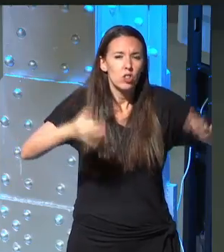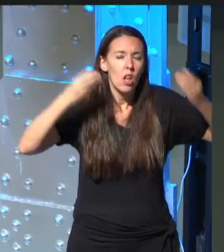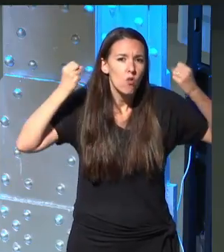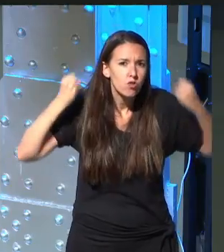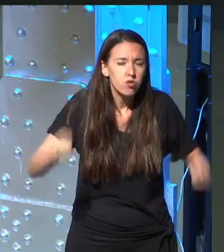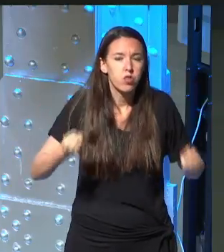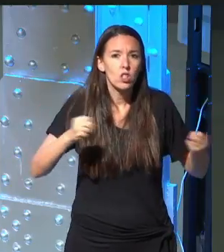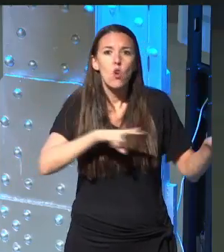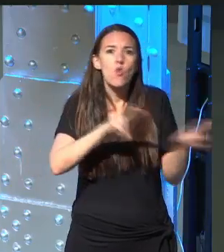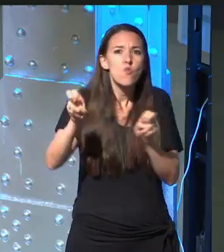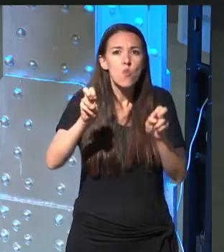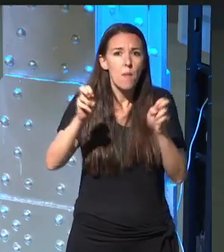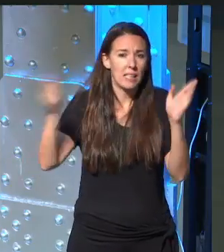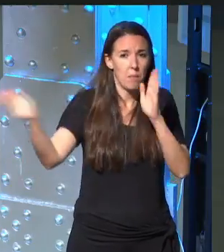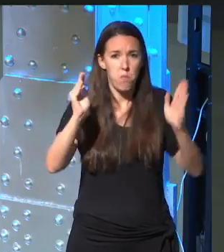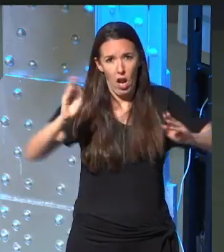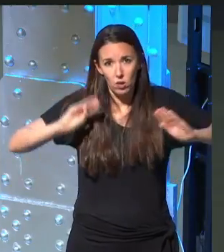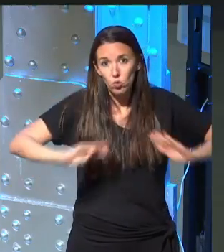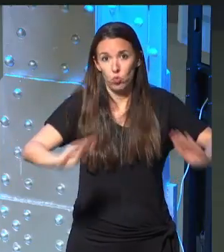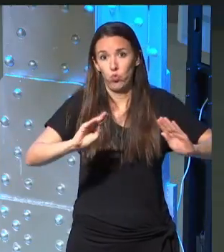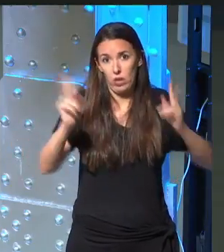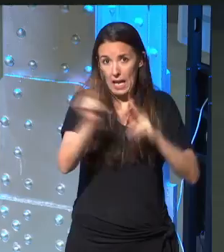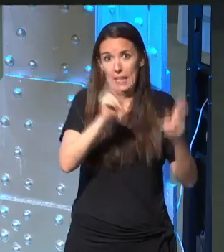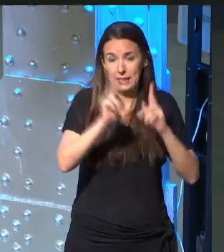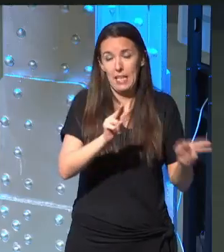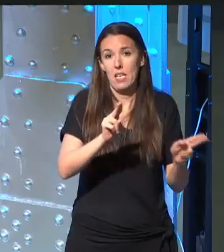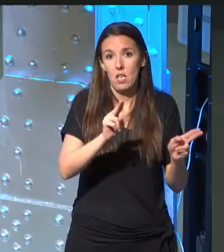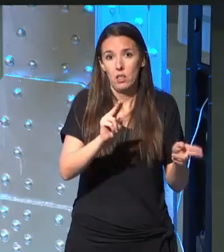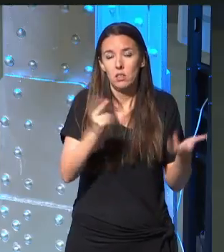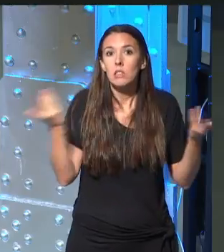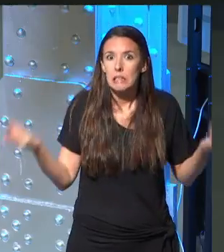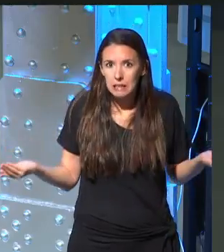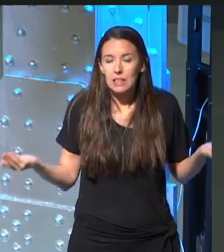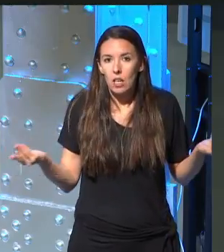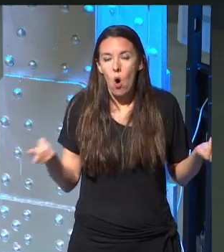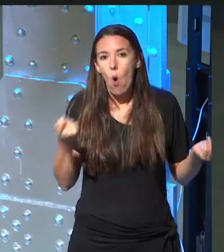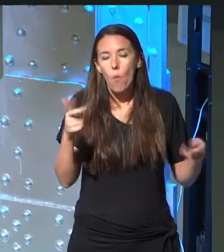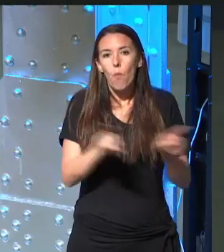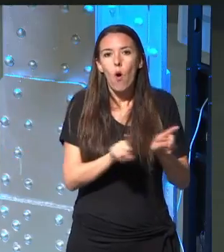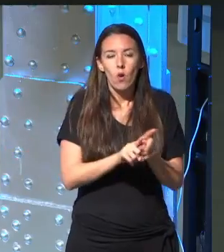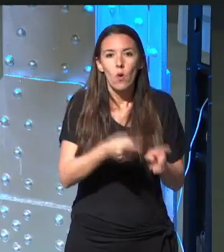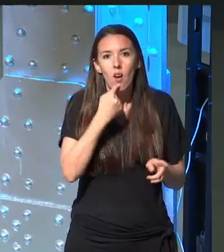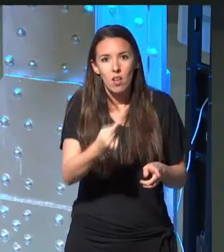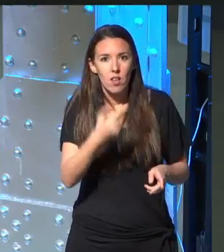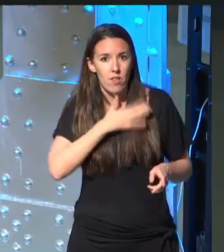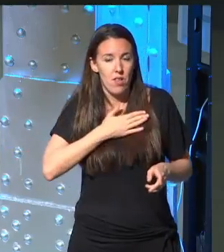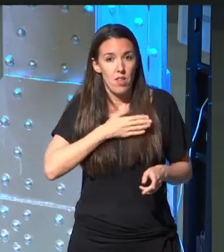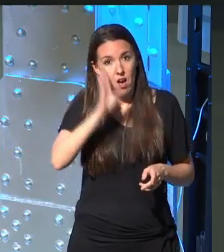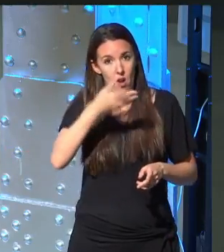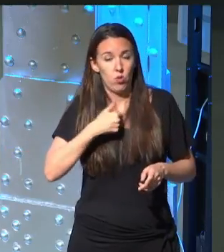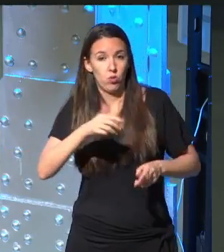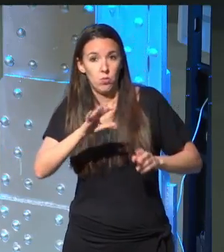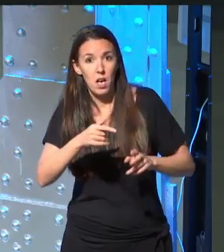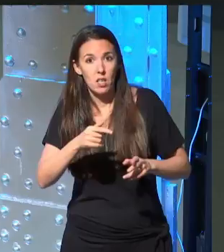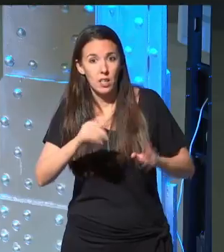con la nueva temporada de Twin Peaks que, pues, o sea, en parte es un poco como lo que decíamos de Hello from the Magic Tavern. O sea, yo con